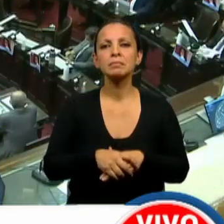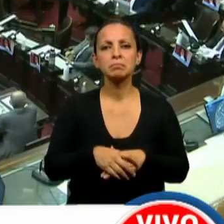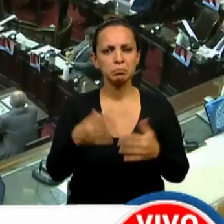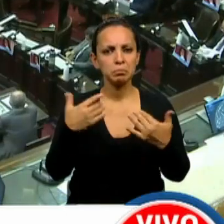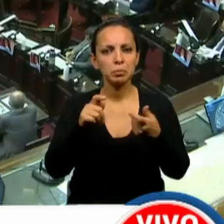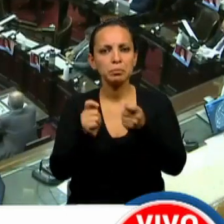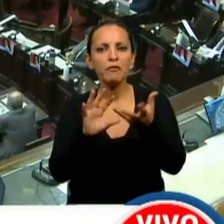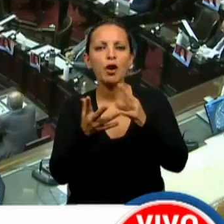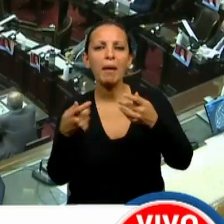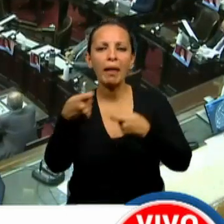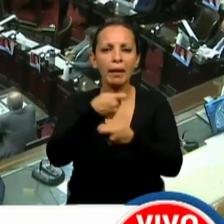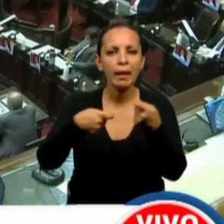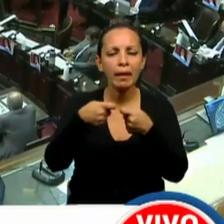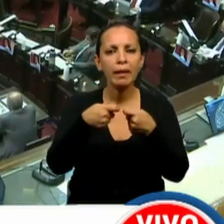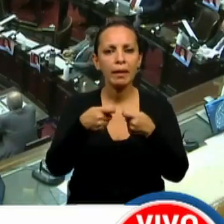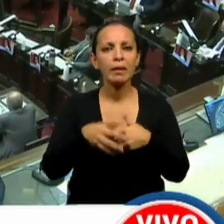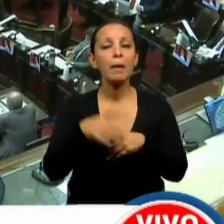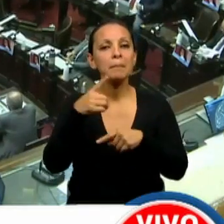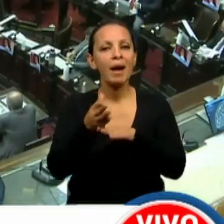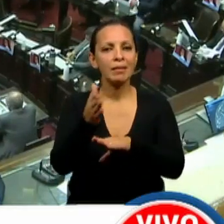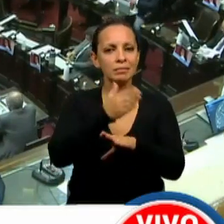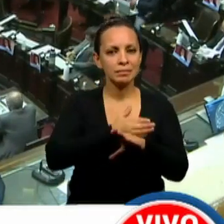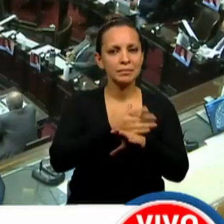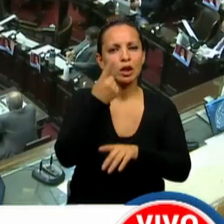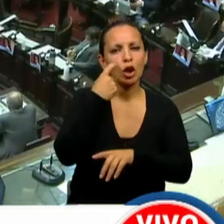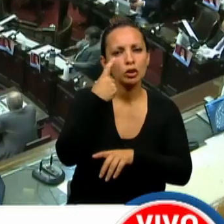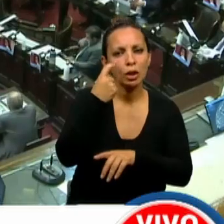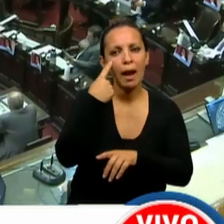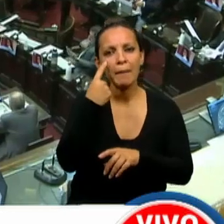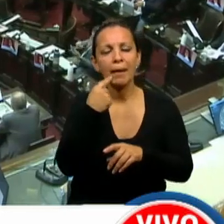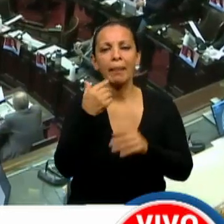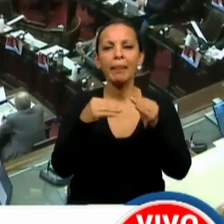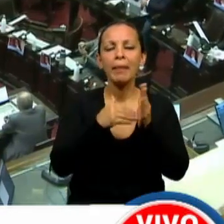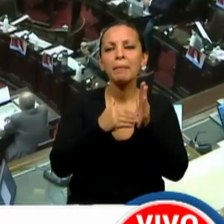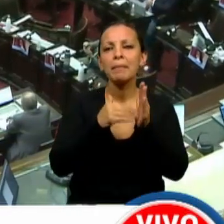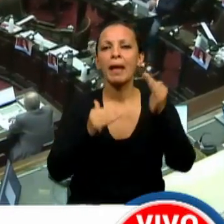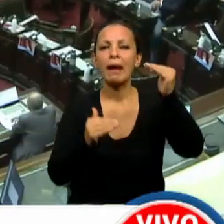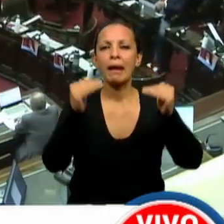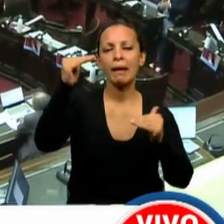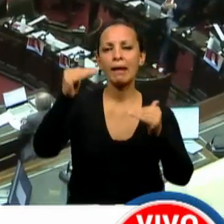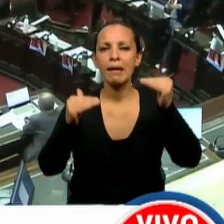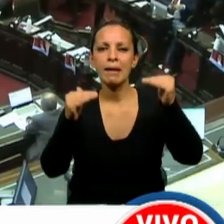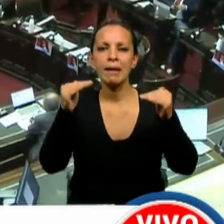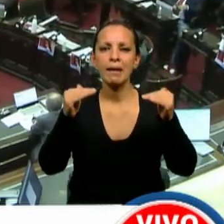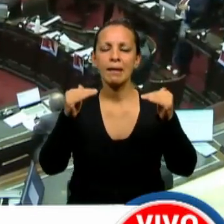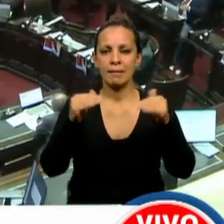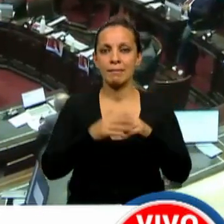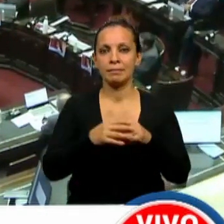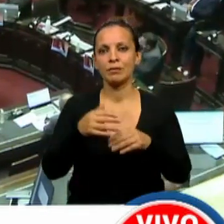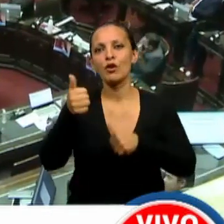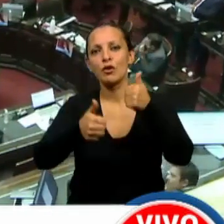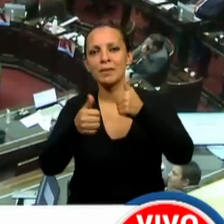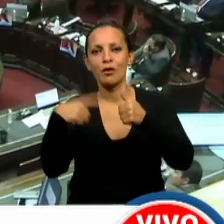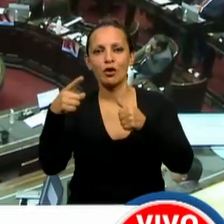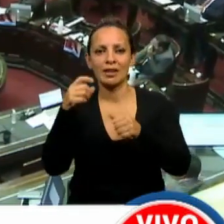los modelos de negocios, previo verificar que no generen posicionamientos con ventajas sobre otras empresas del